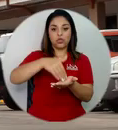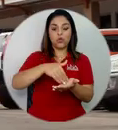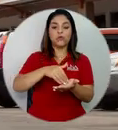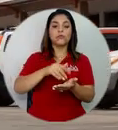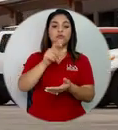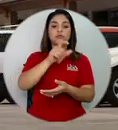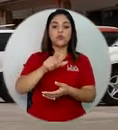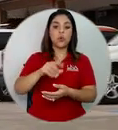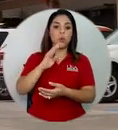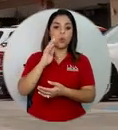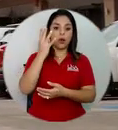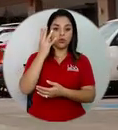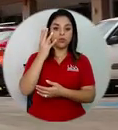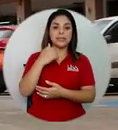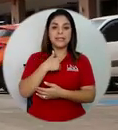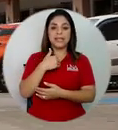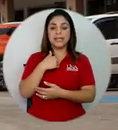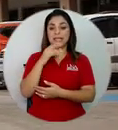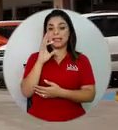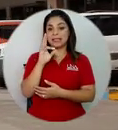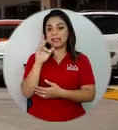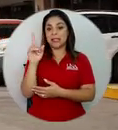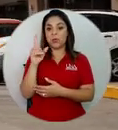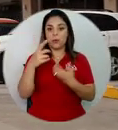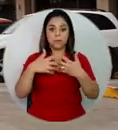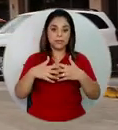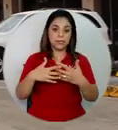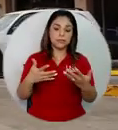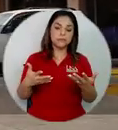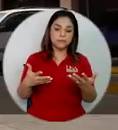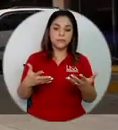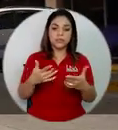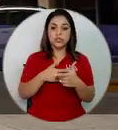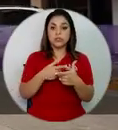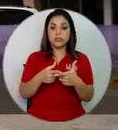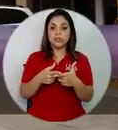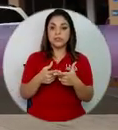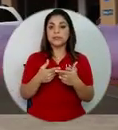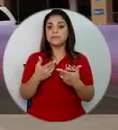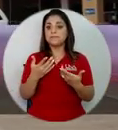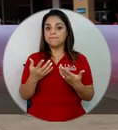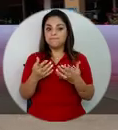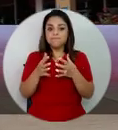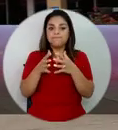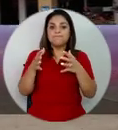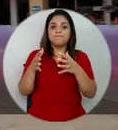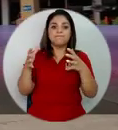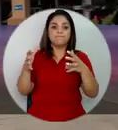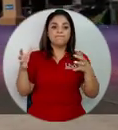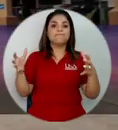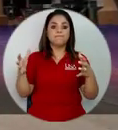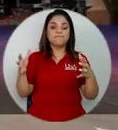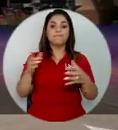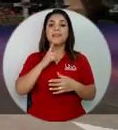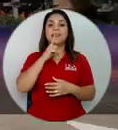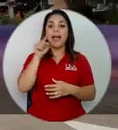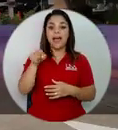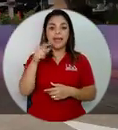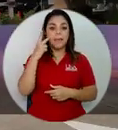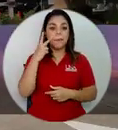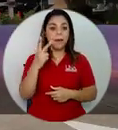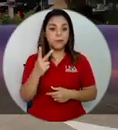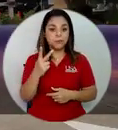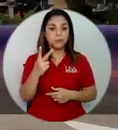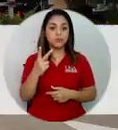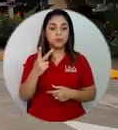reciente cantón, que es Río Cuarto, tiene 71 empresas. Entonces ahí se pone... Un número considerable. Sí, claro que